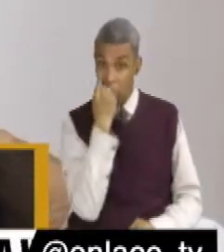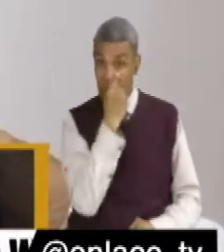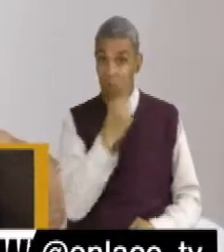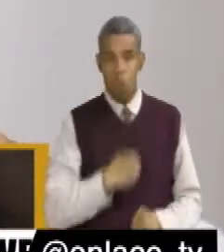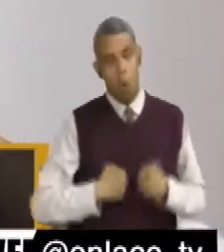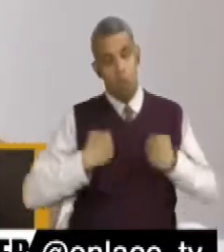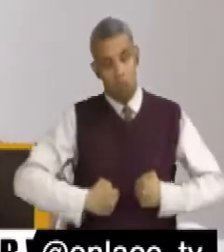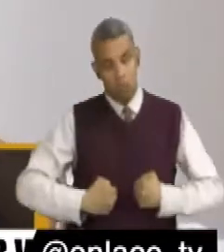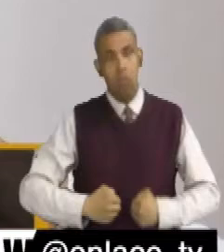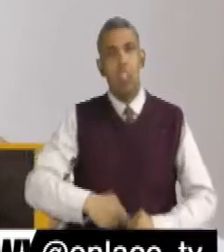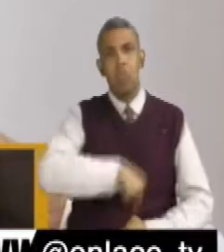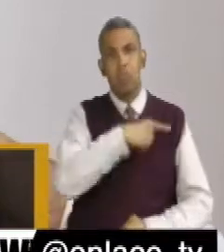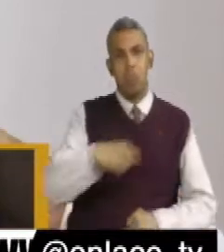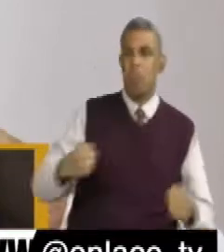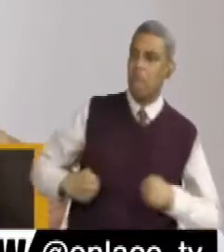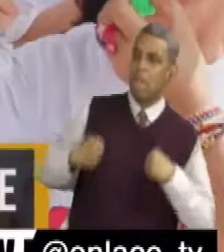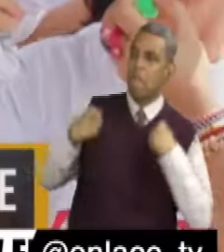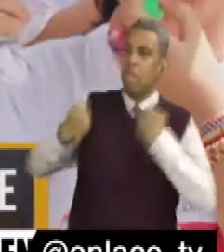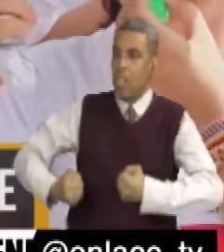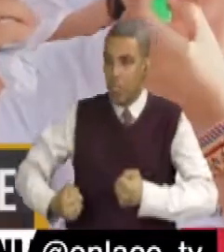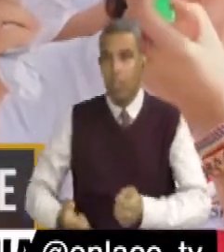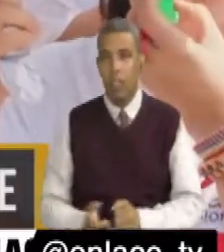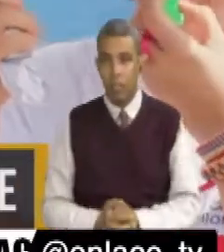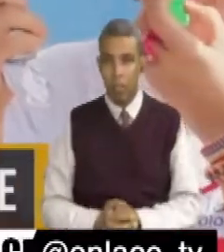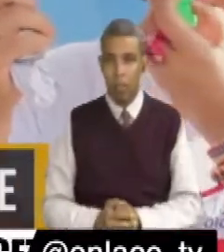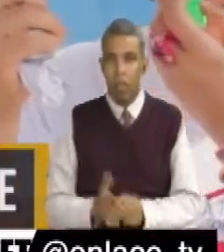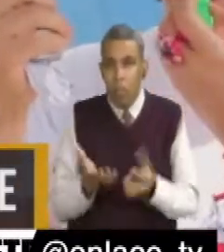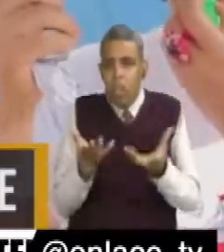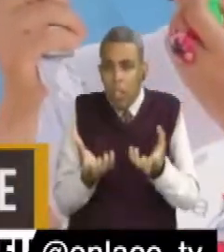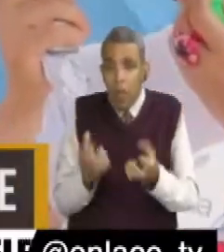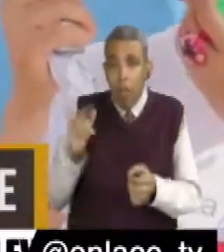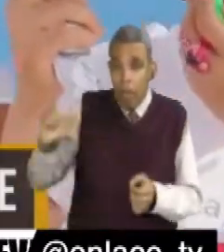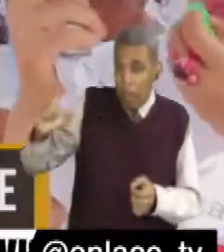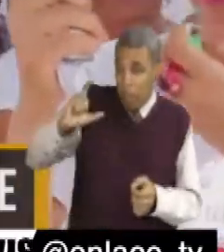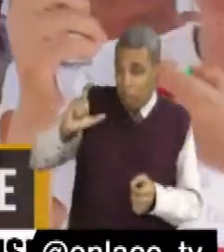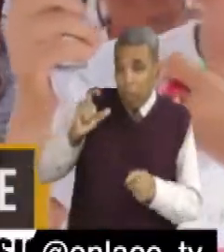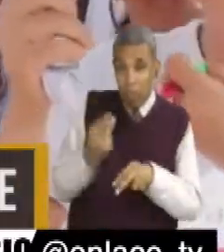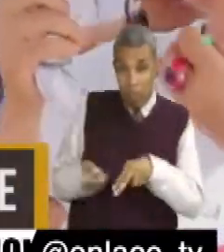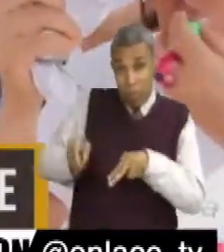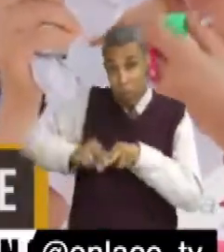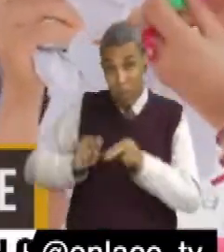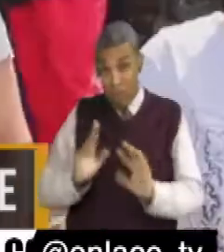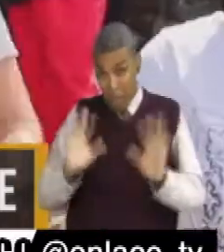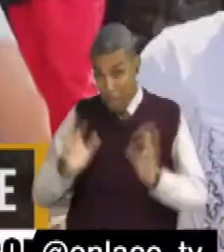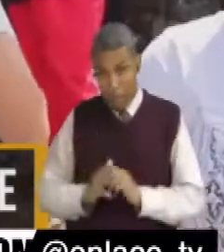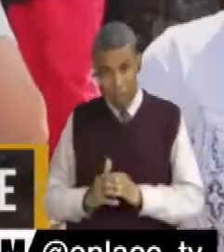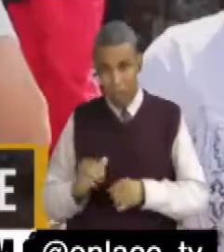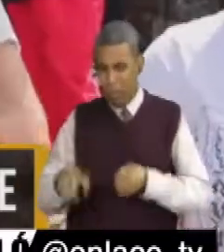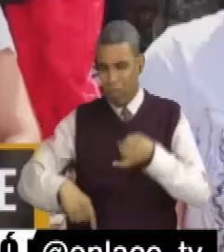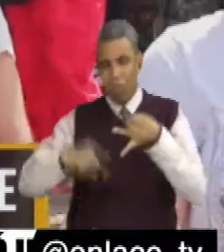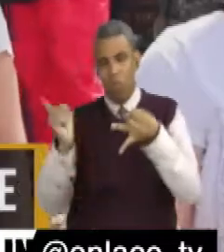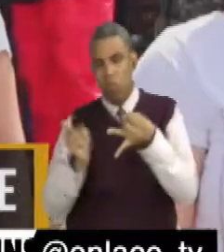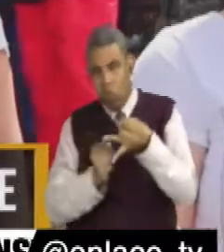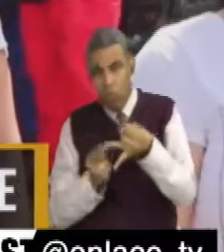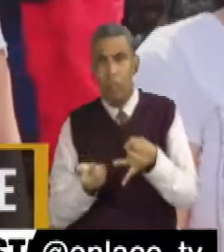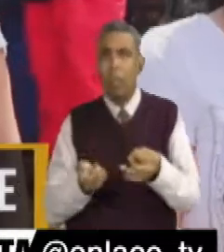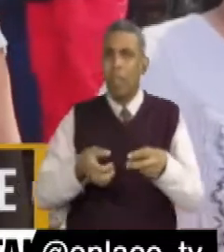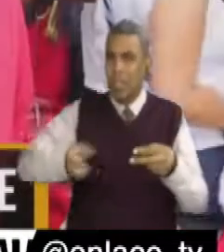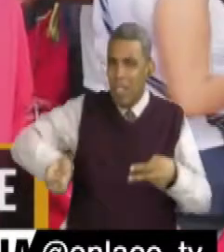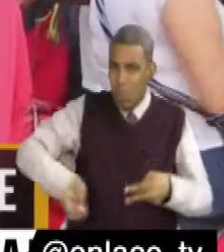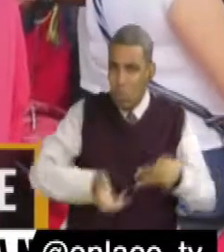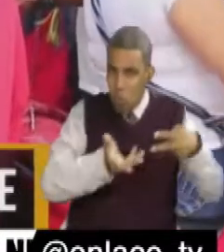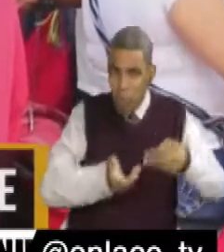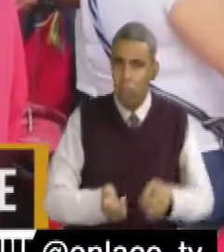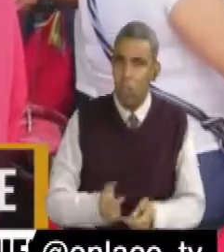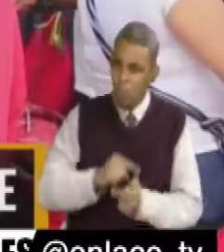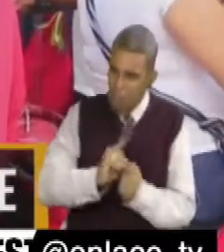exigiendo no solo el mejoramiento salarial, sino las mejores condiciones para la defensa de la educación